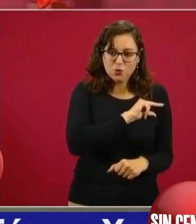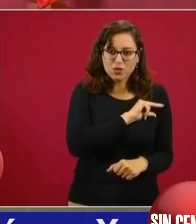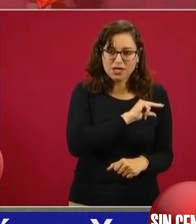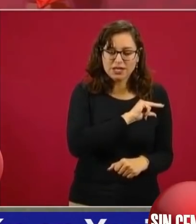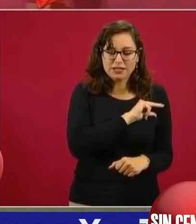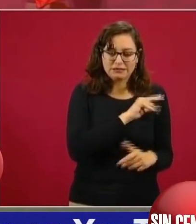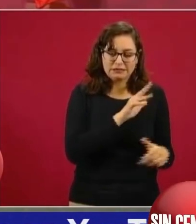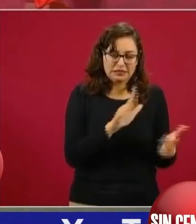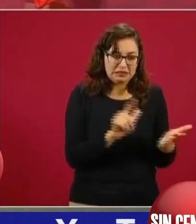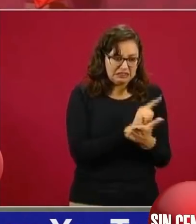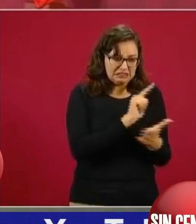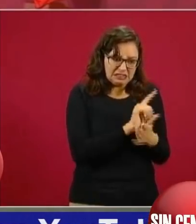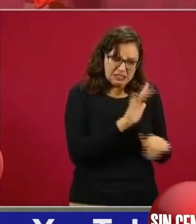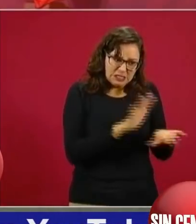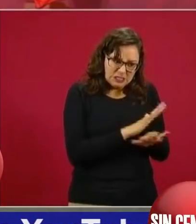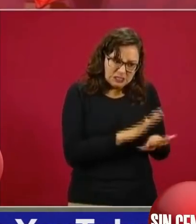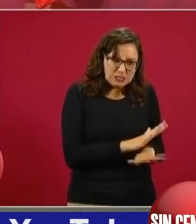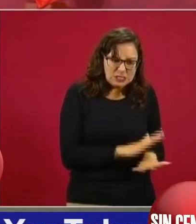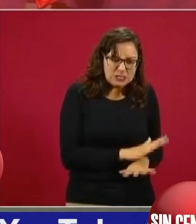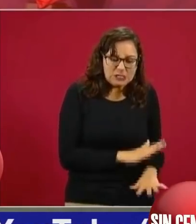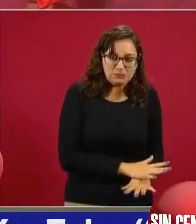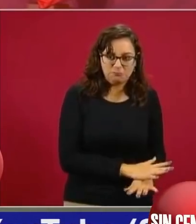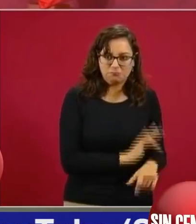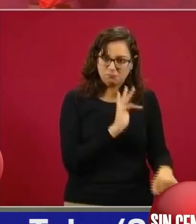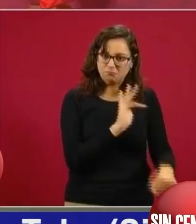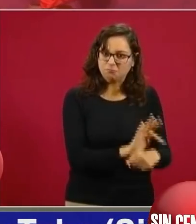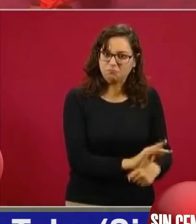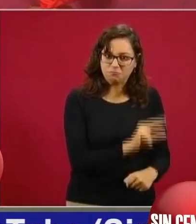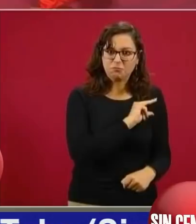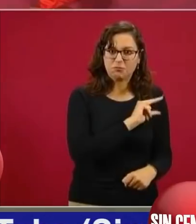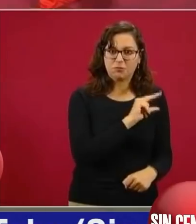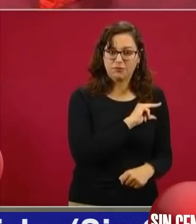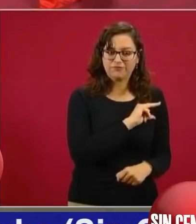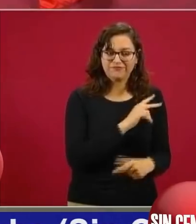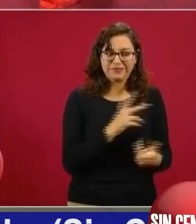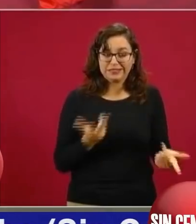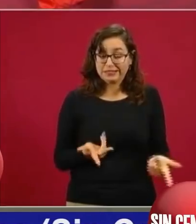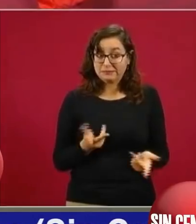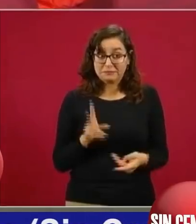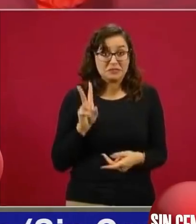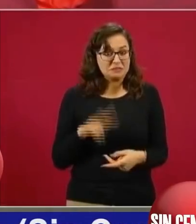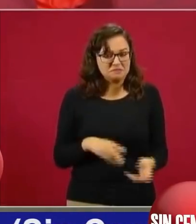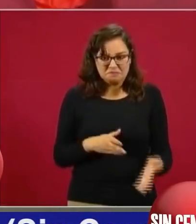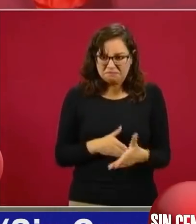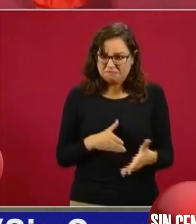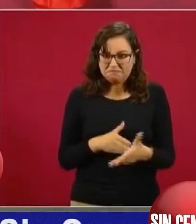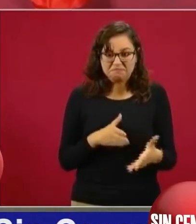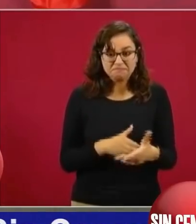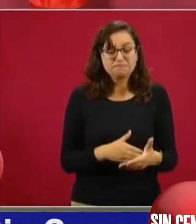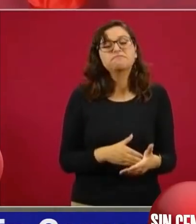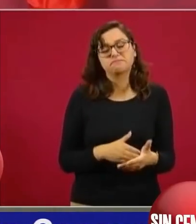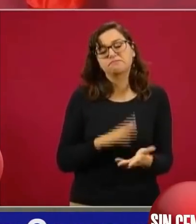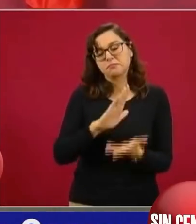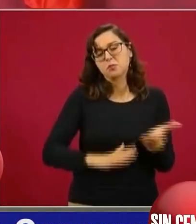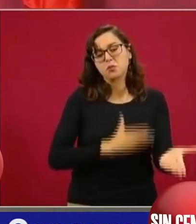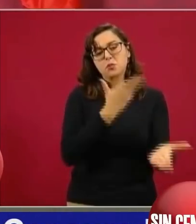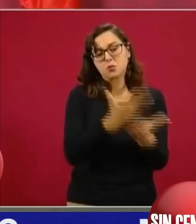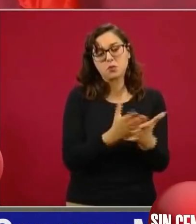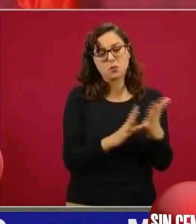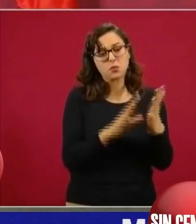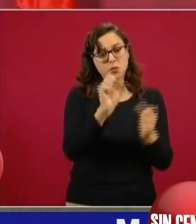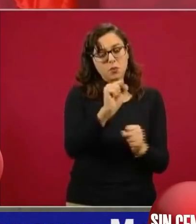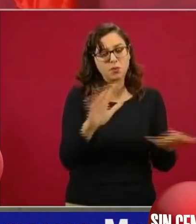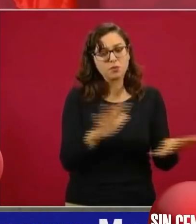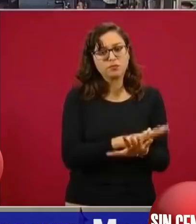las llamadas reformas energéticas. Si vemos que no se puede, va la reforma constitucional. ¿Sería